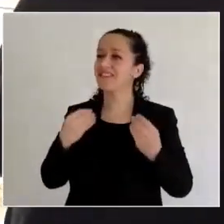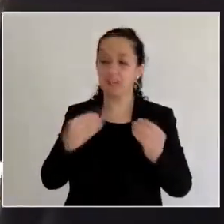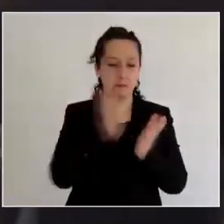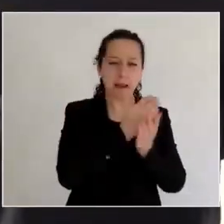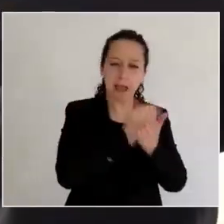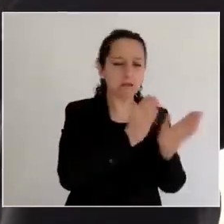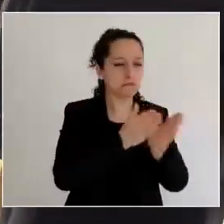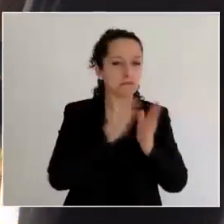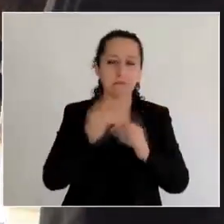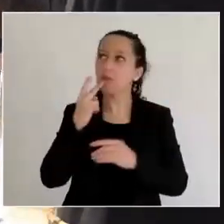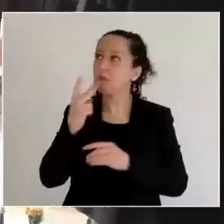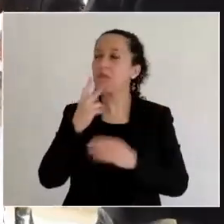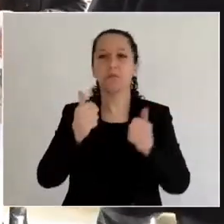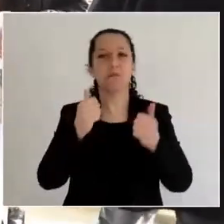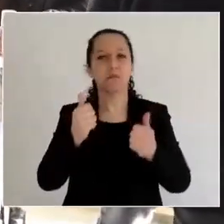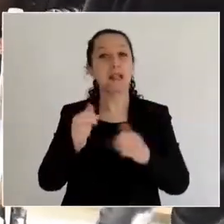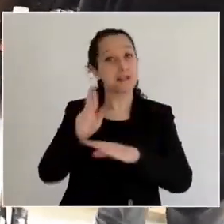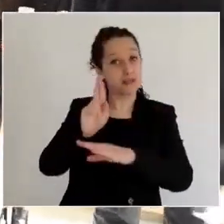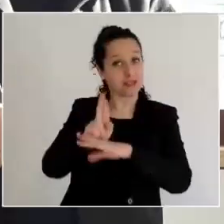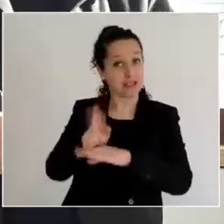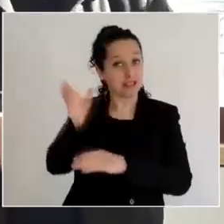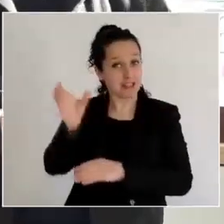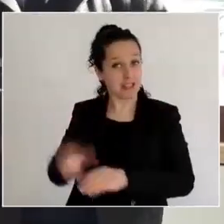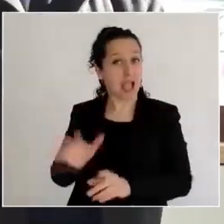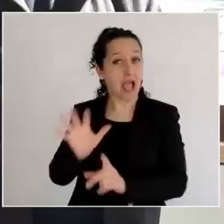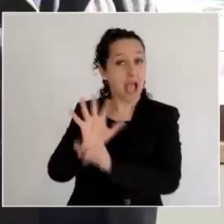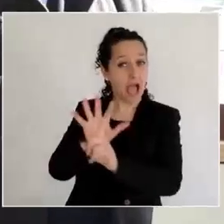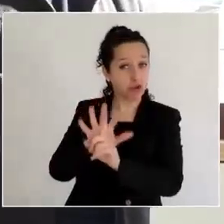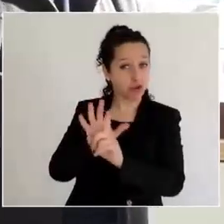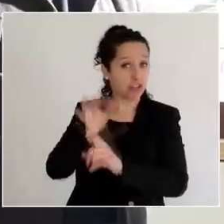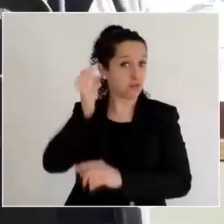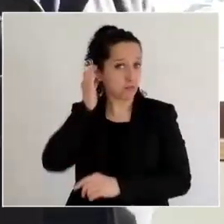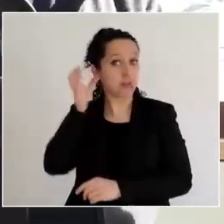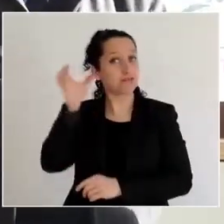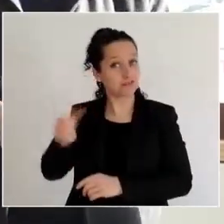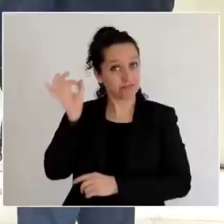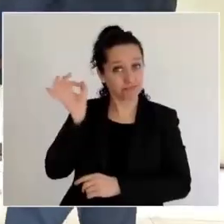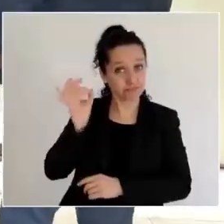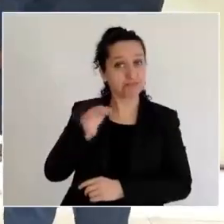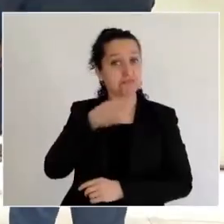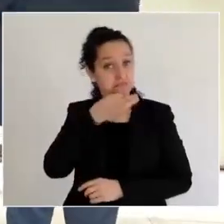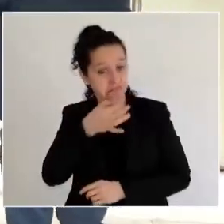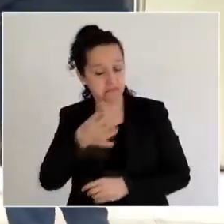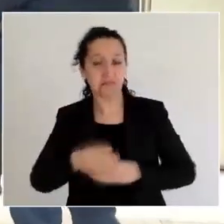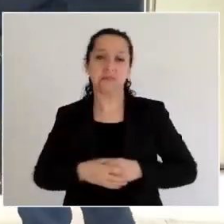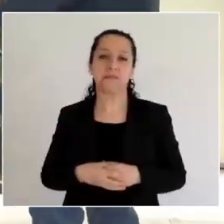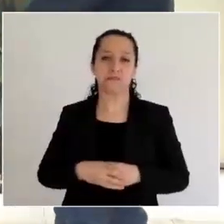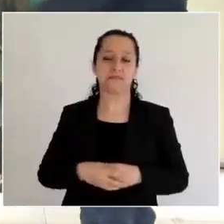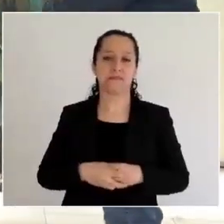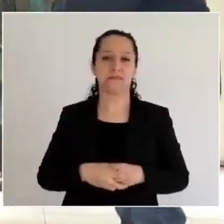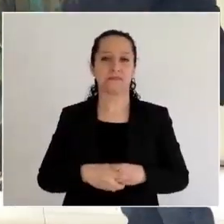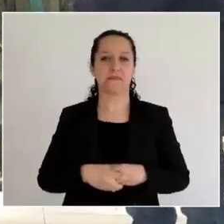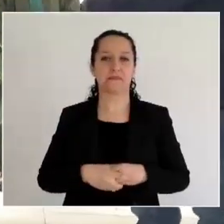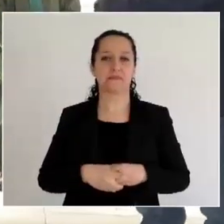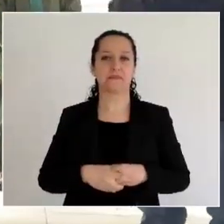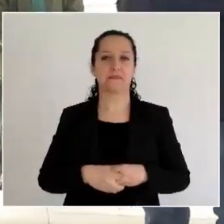avanza según lo planificado, como lo destacó la representante de la Asociación Comunal de y para Discapacitados